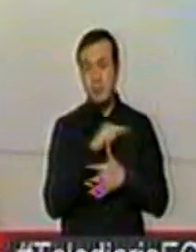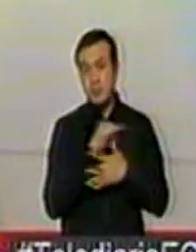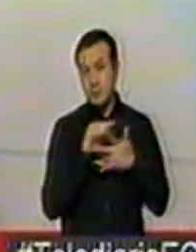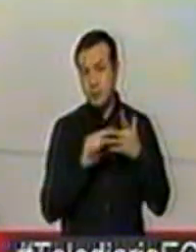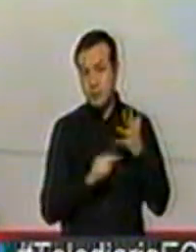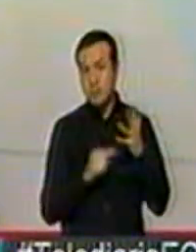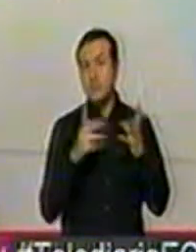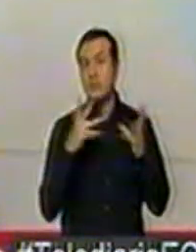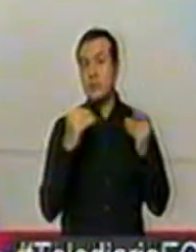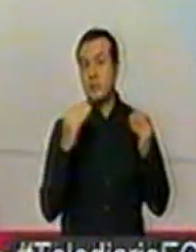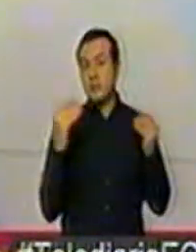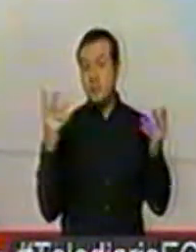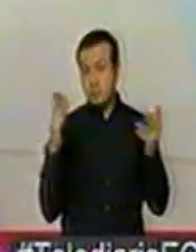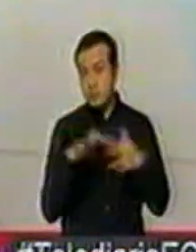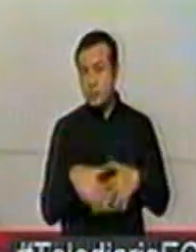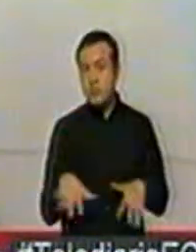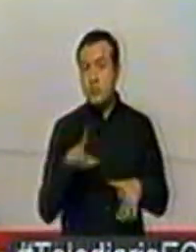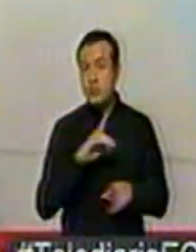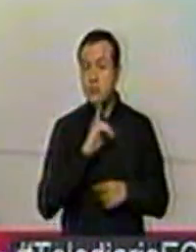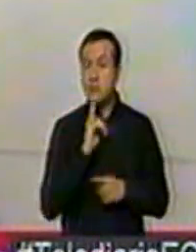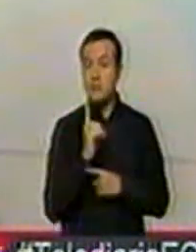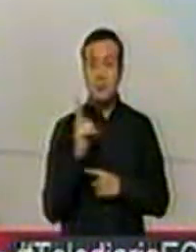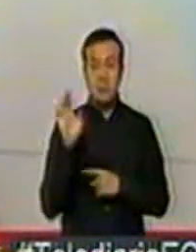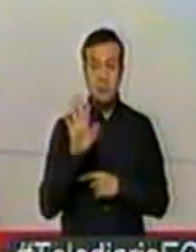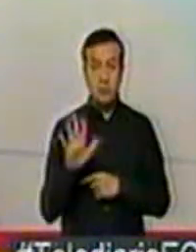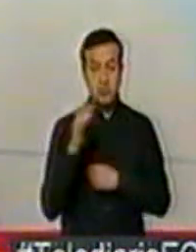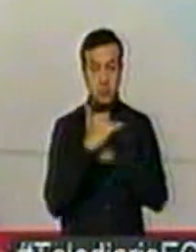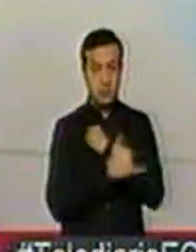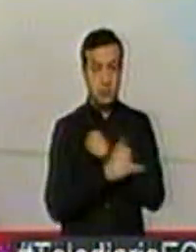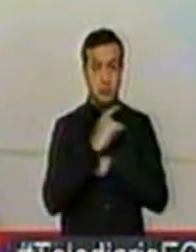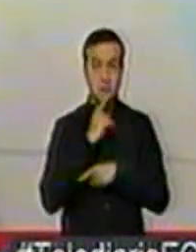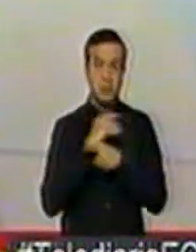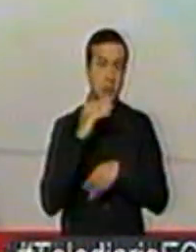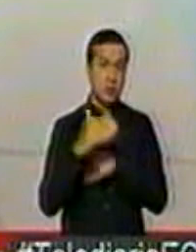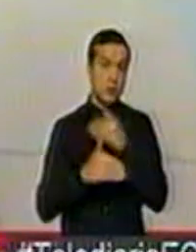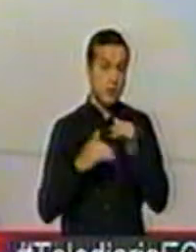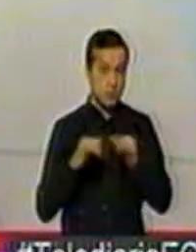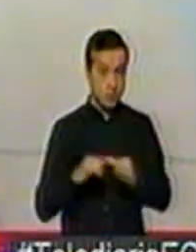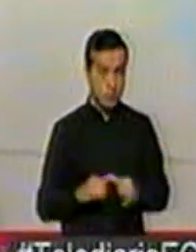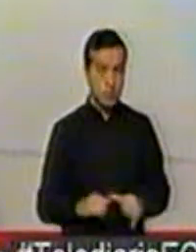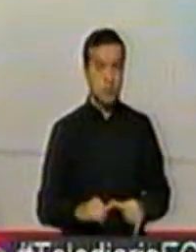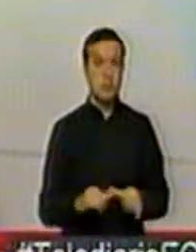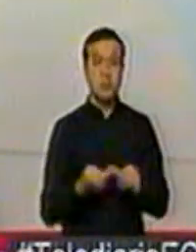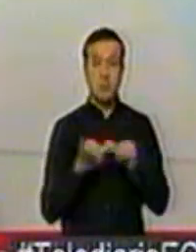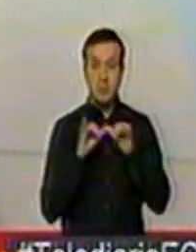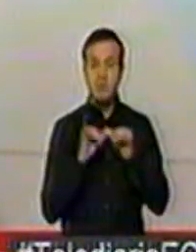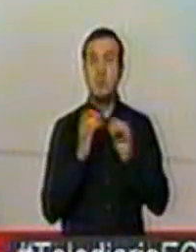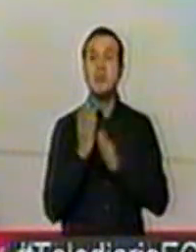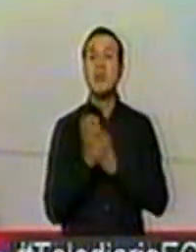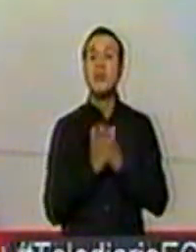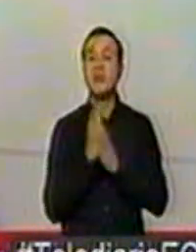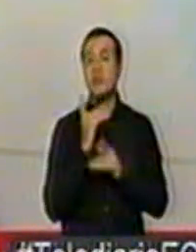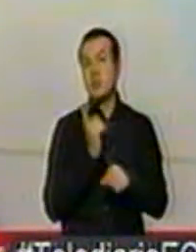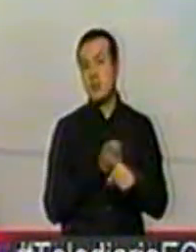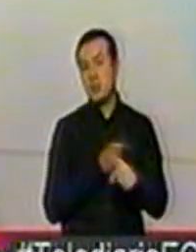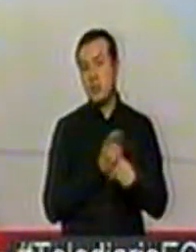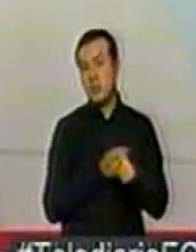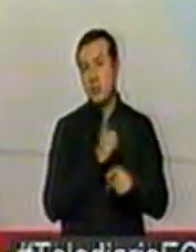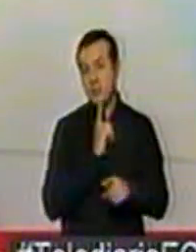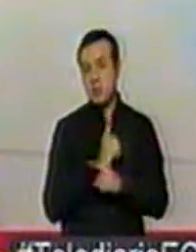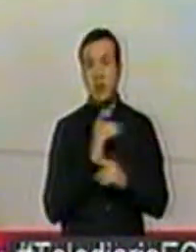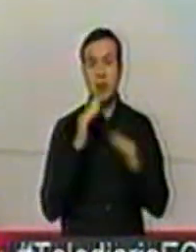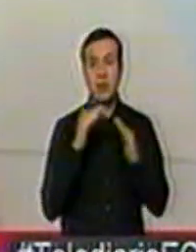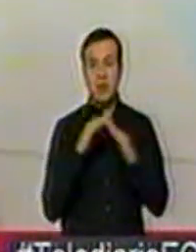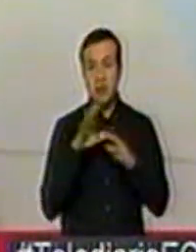son muy complejos a nivel de la región y a nivel del país, a hacer un proceso de reducción. Y eso se lo hace con servicios concretos, casas de